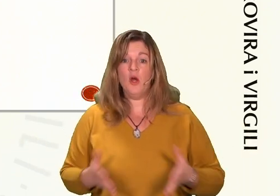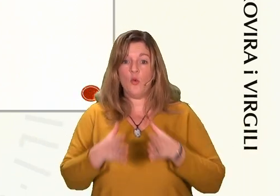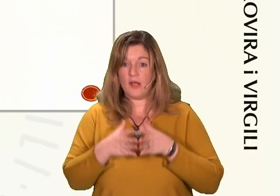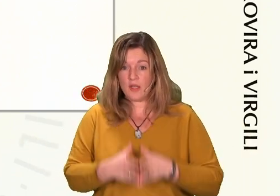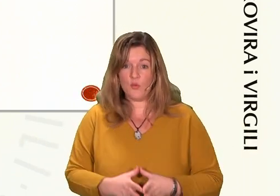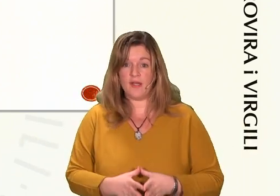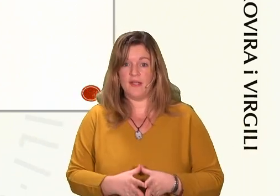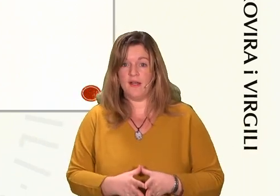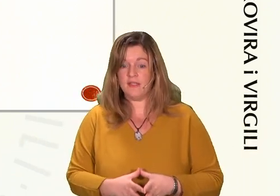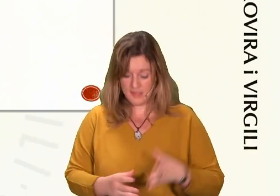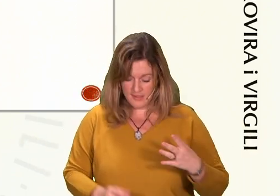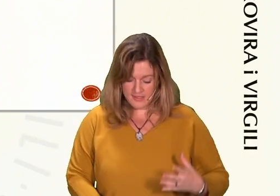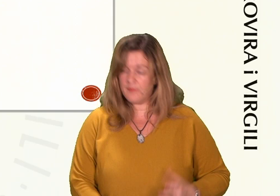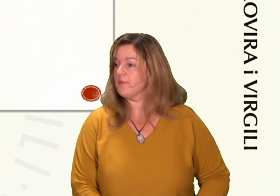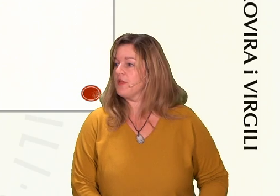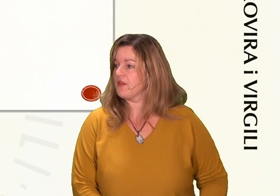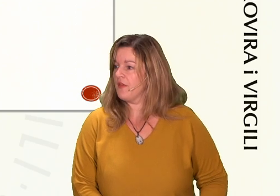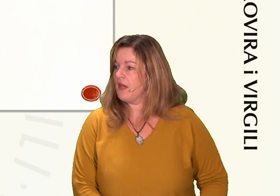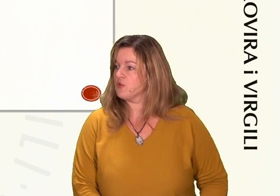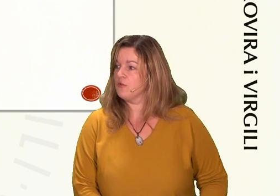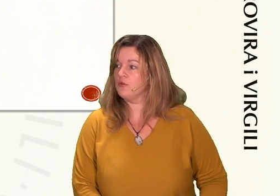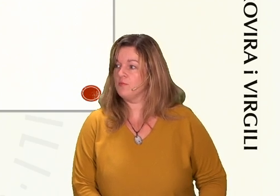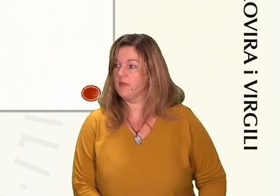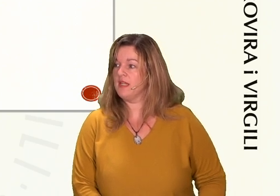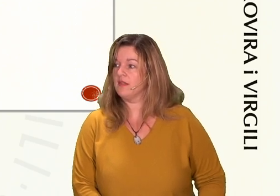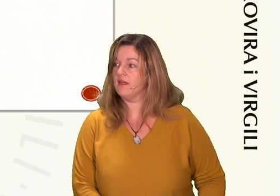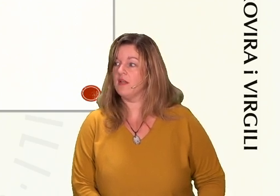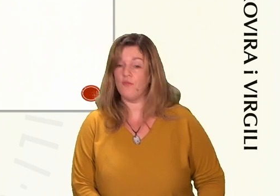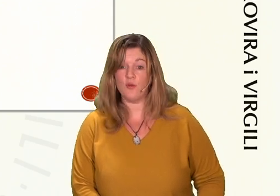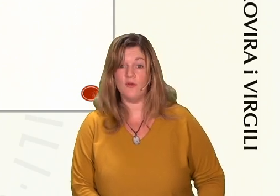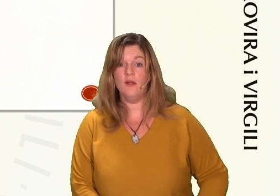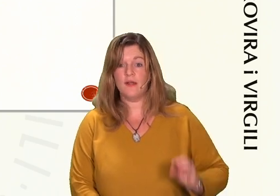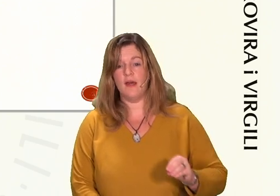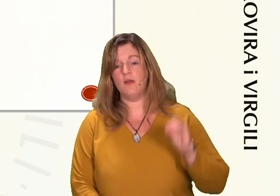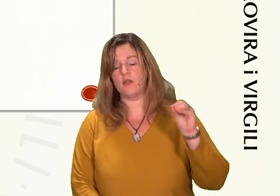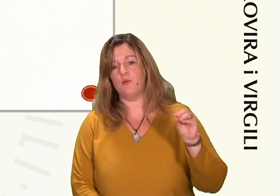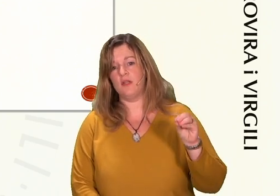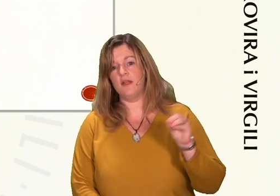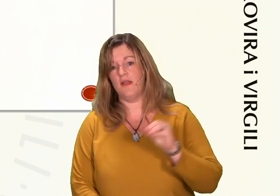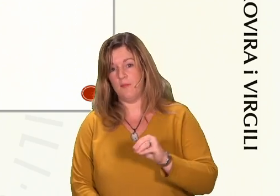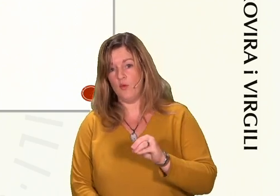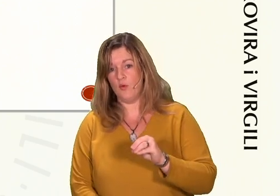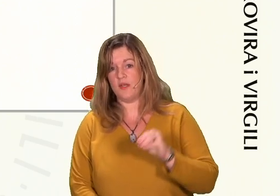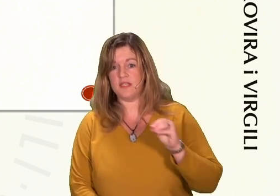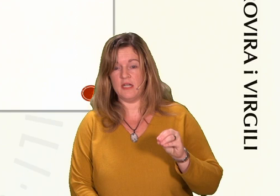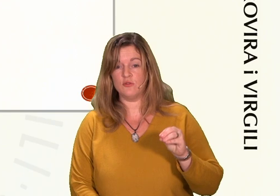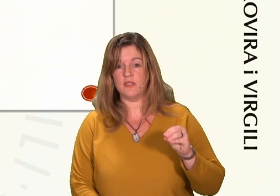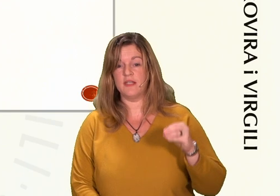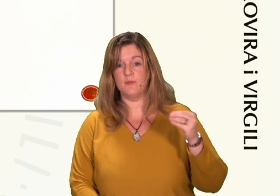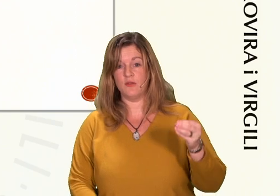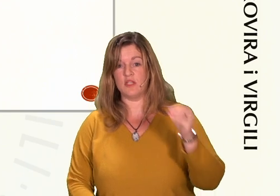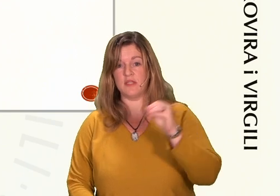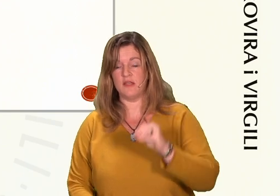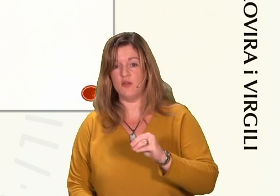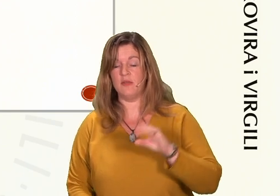respecto. Cualquier duda que tengáis, siempre podéis acceder a nosotros mediante el foro que hay correspondiente a cada módulo. En este caso